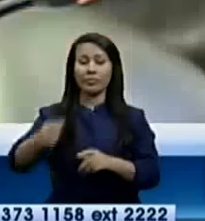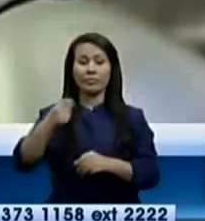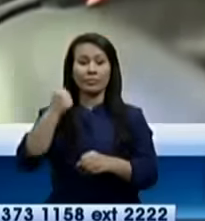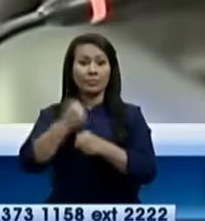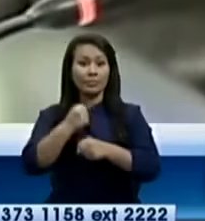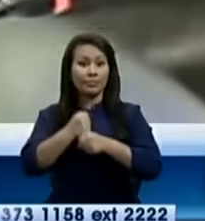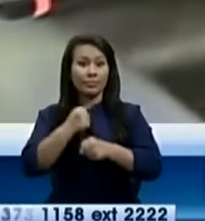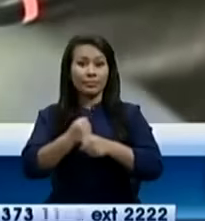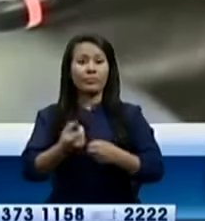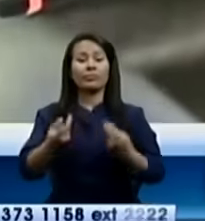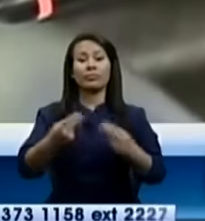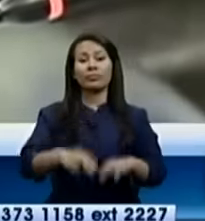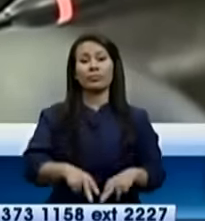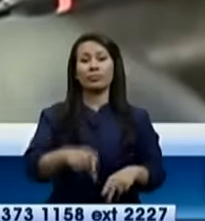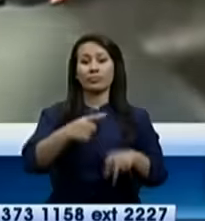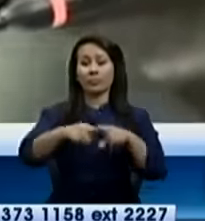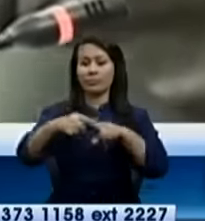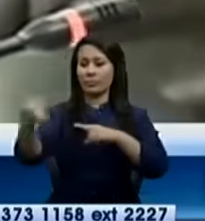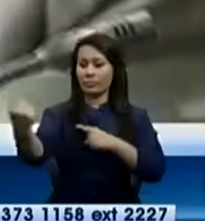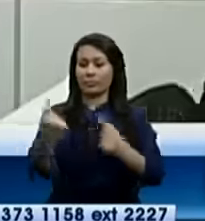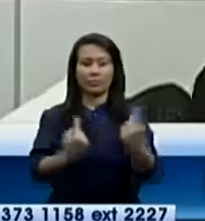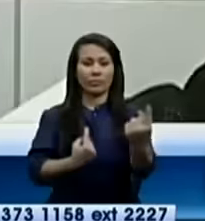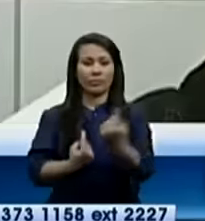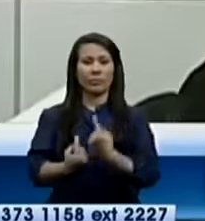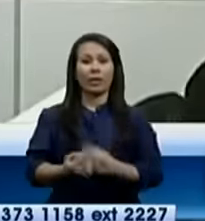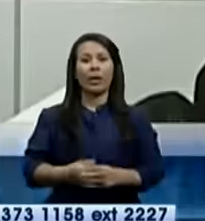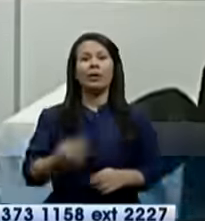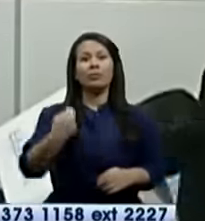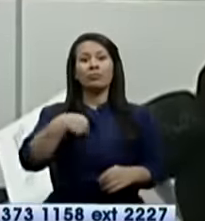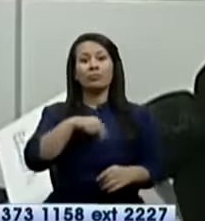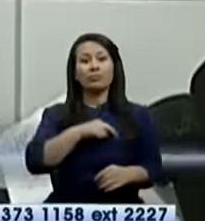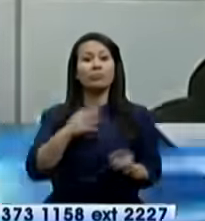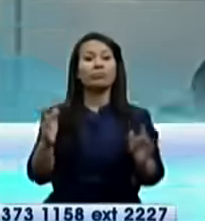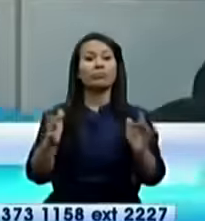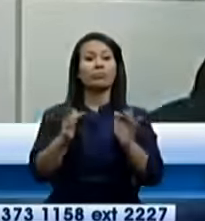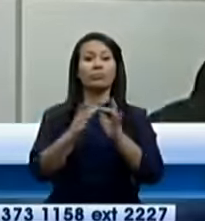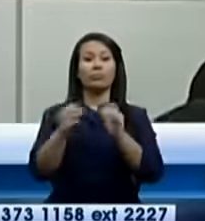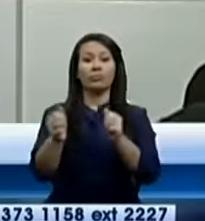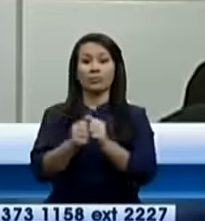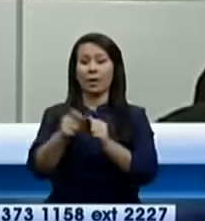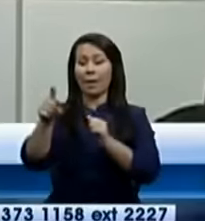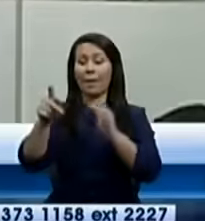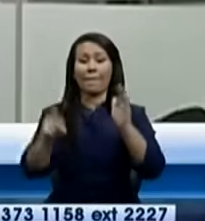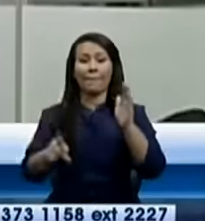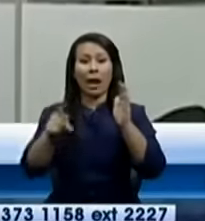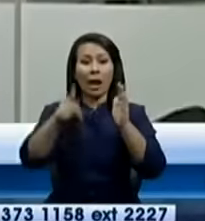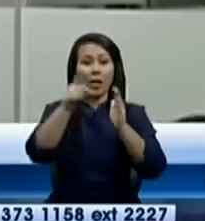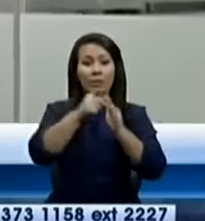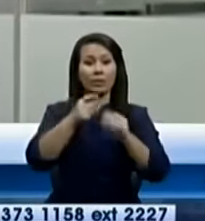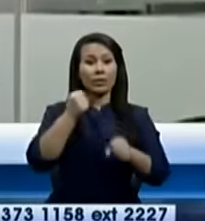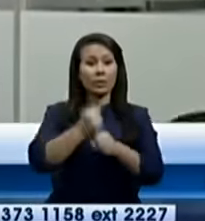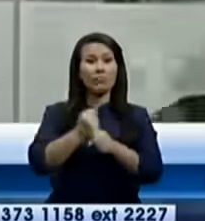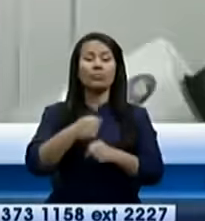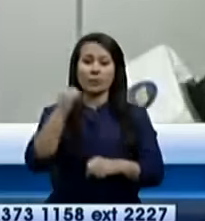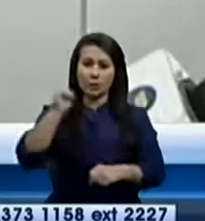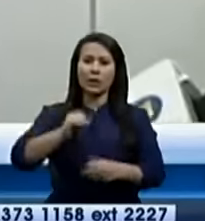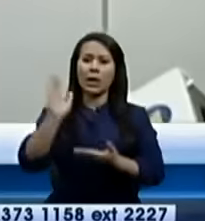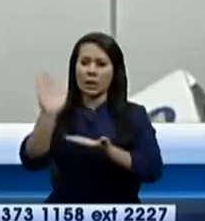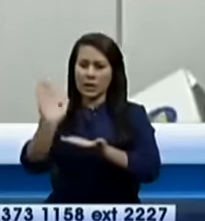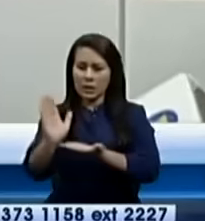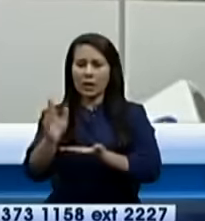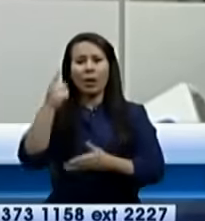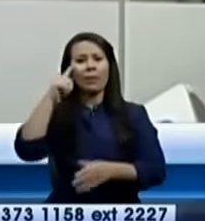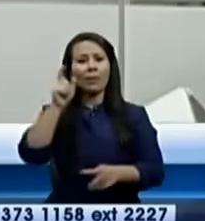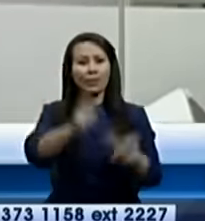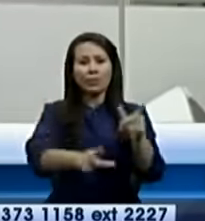de trabajo recibieron a varios sectores involucrados. Coincidimos, por ejemplo, con el Parlamento Laboral que es necesario un seguro de desempleo.